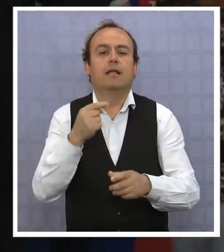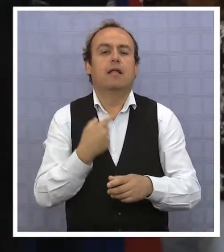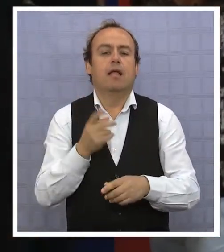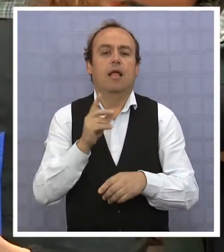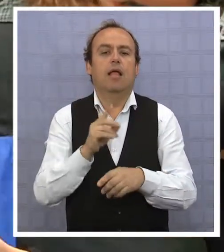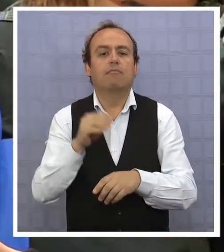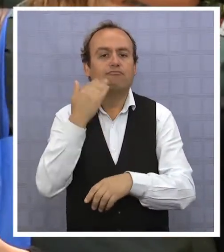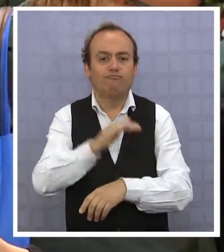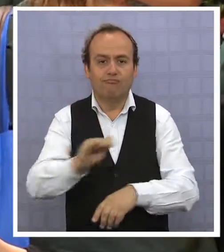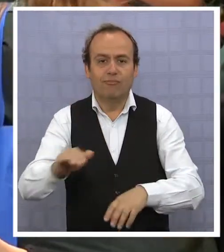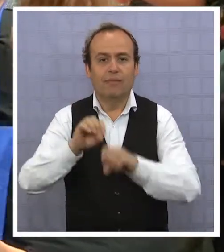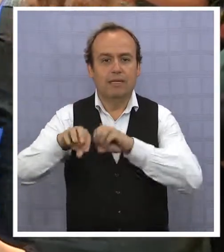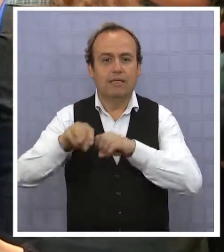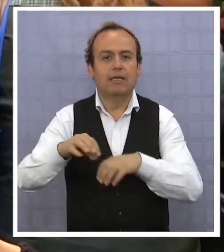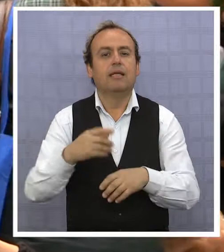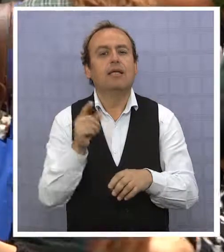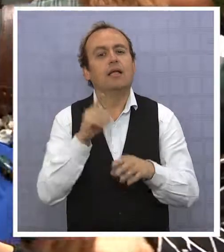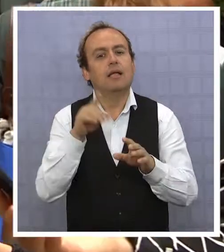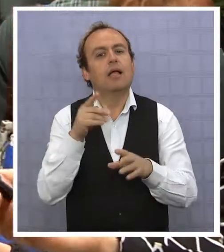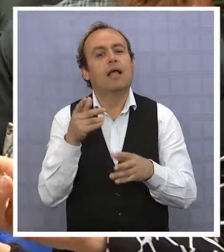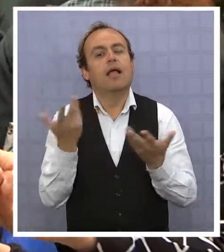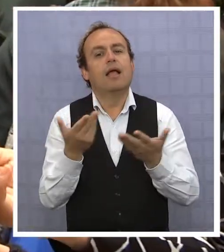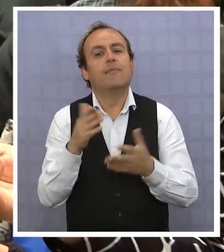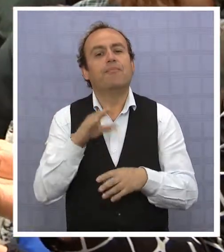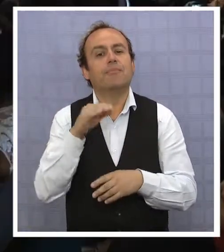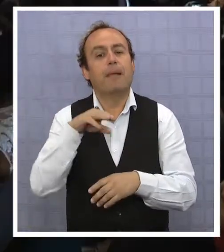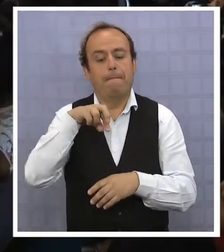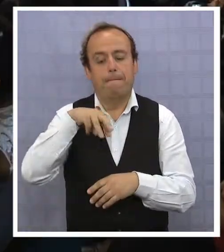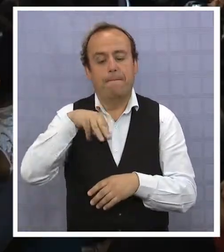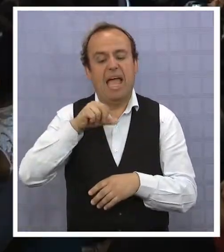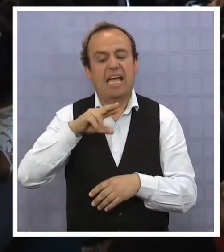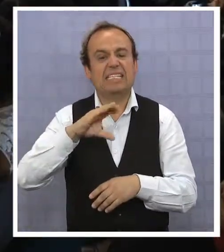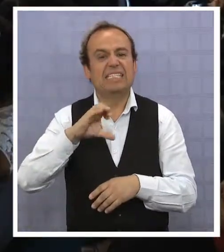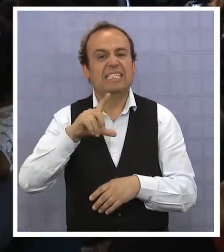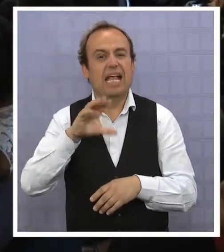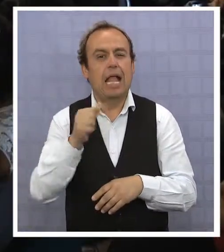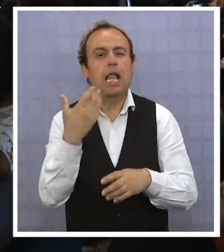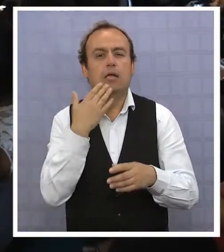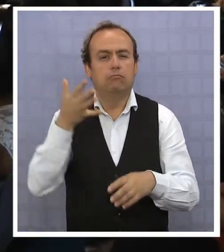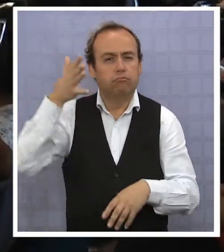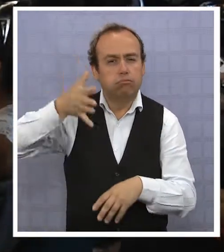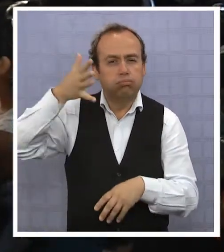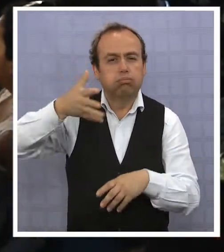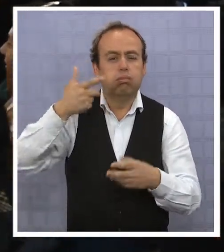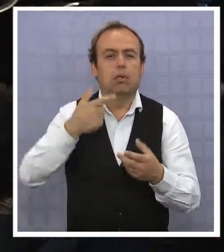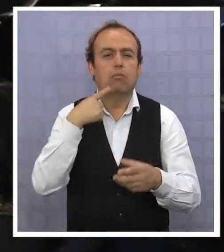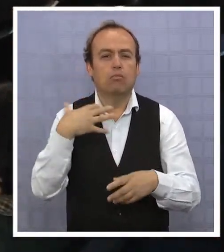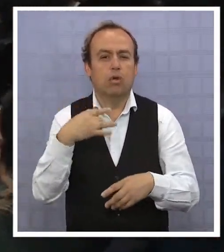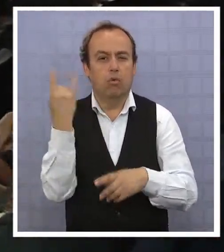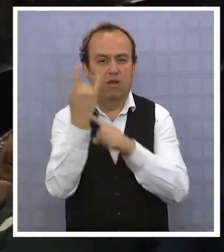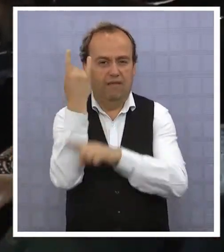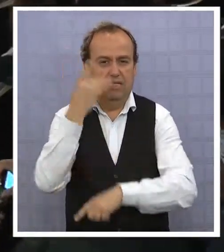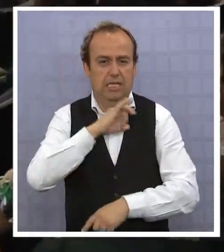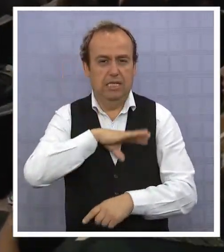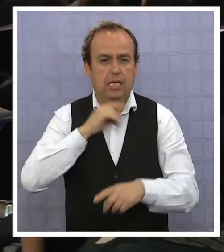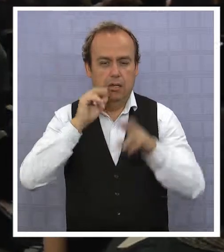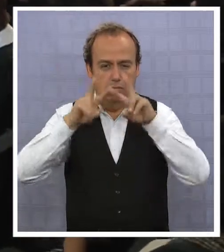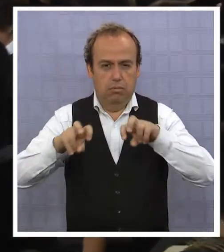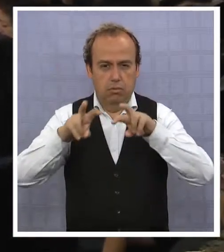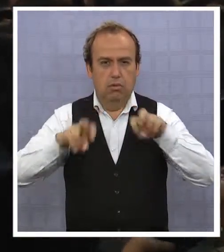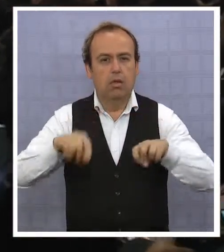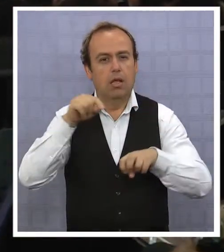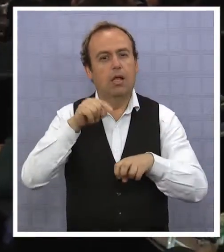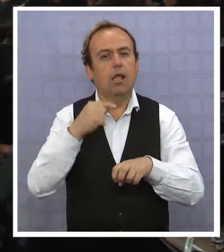Durante la ceremonia, Marcela Pardo, académica de la Universidad de Chile, realizó una charla sobre los procesos investigativos que la Casa de